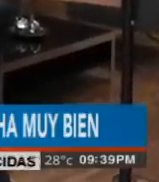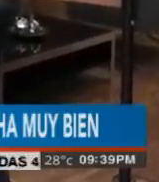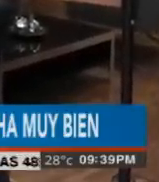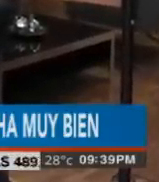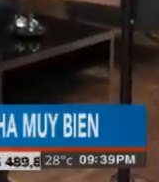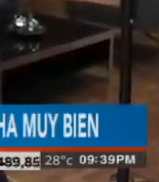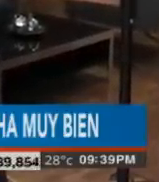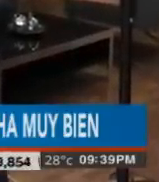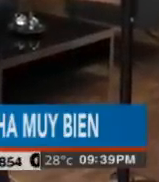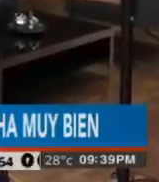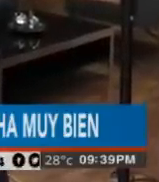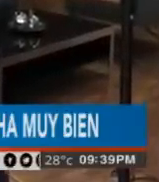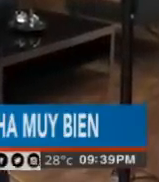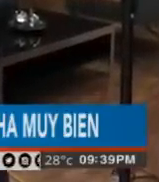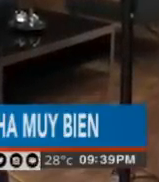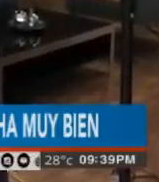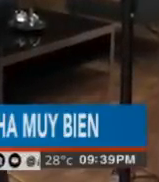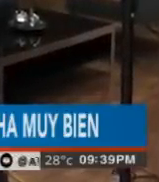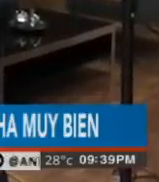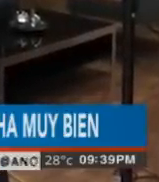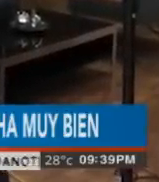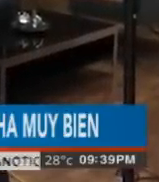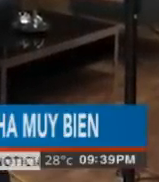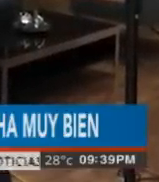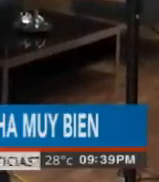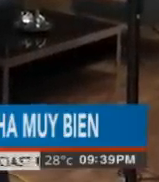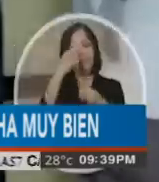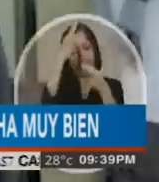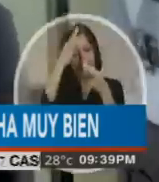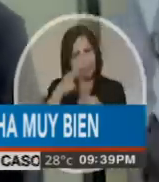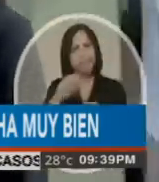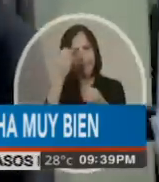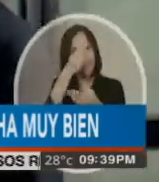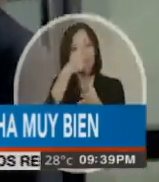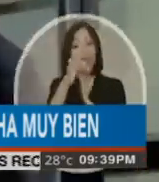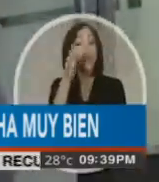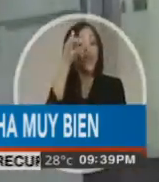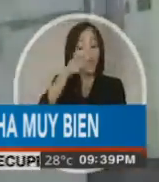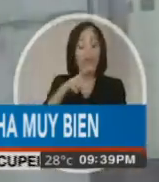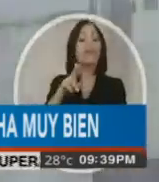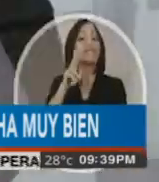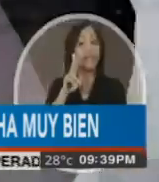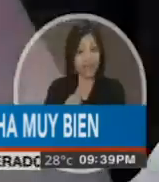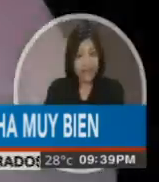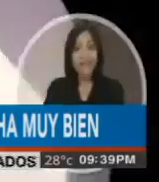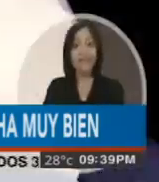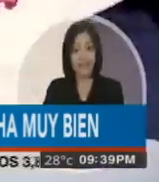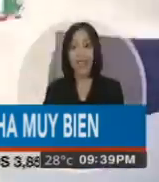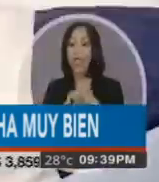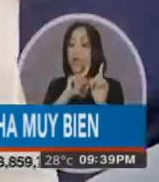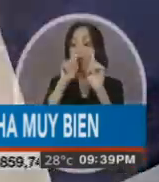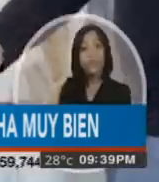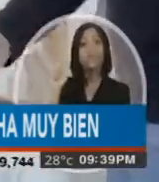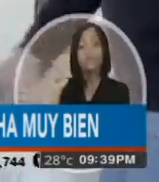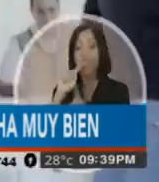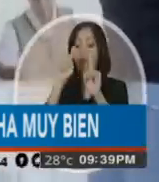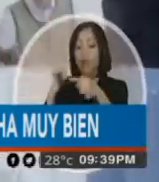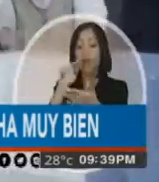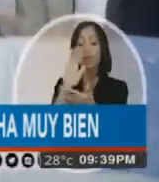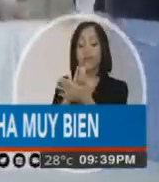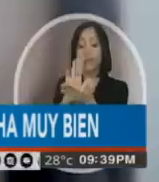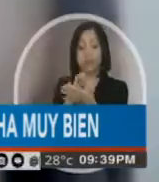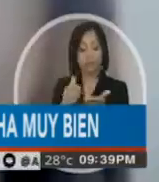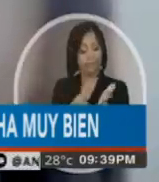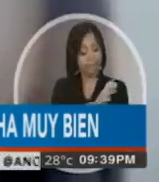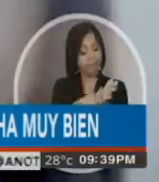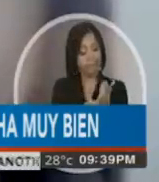tiene que haber concordia, porque todos somos dominicanos. Finalmente recordó a los partidos políticos que este